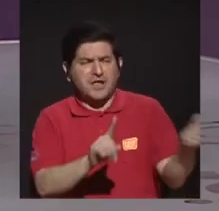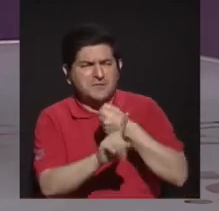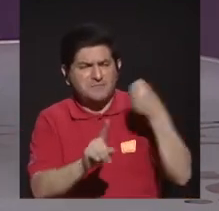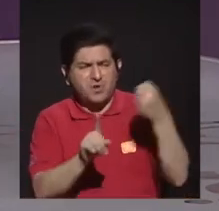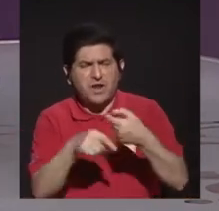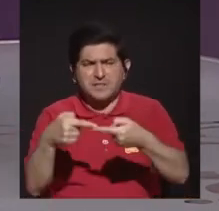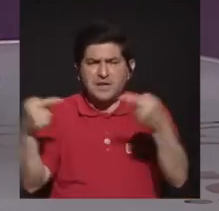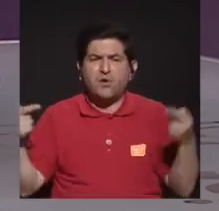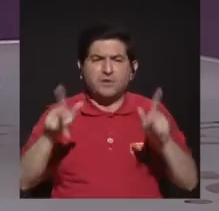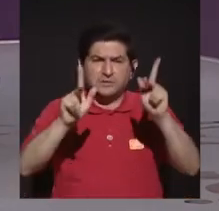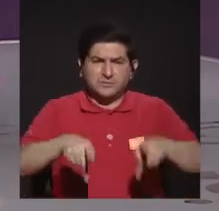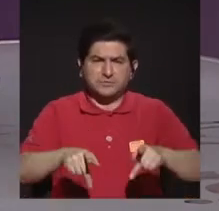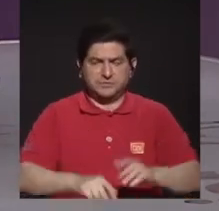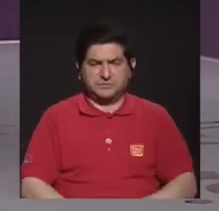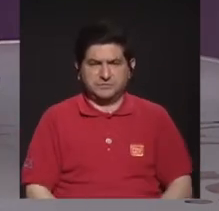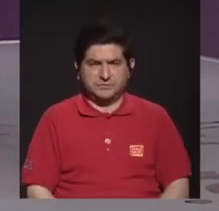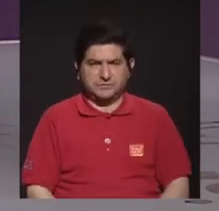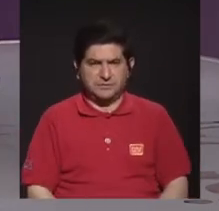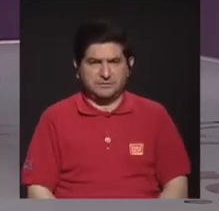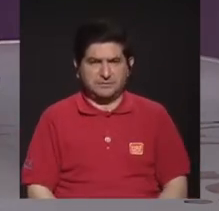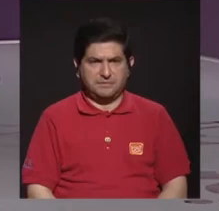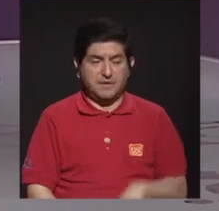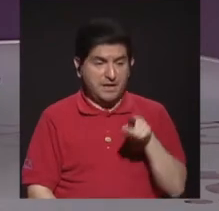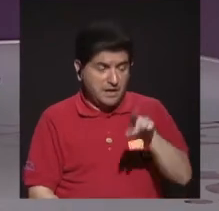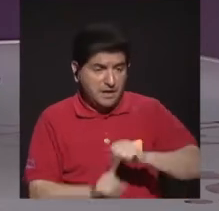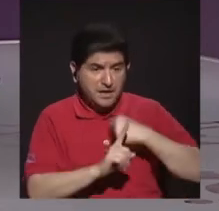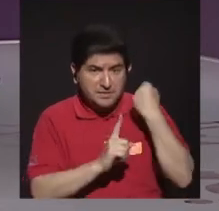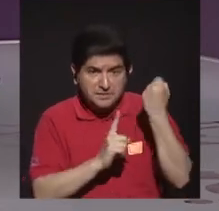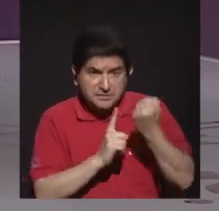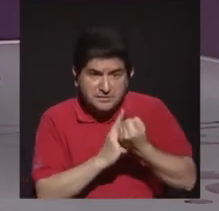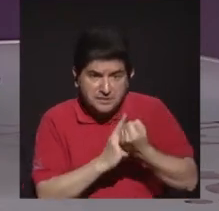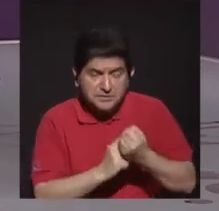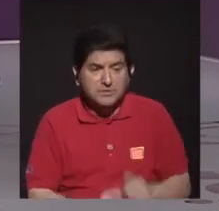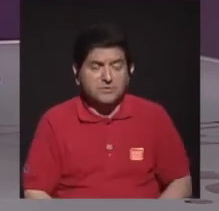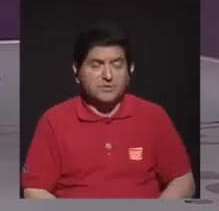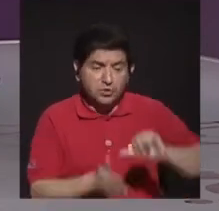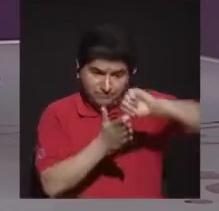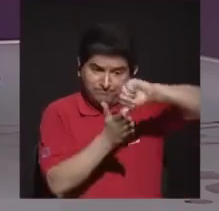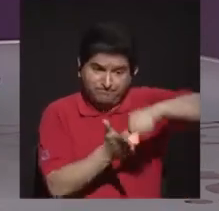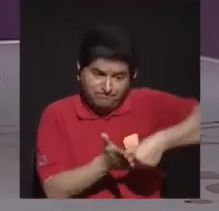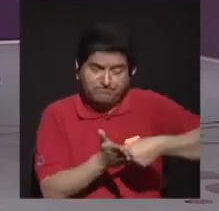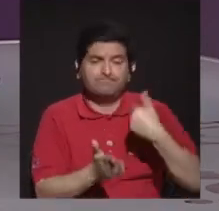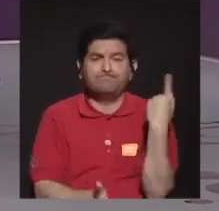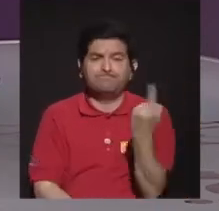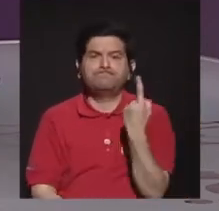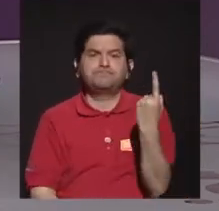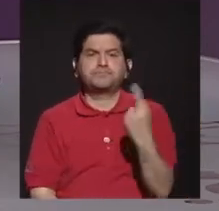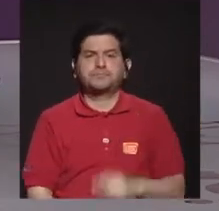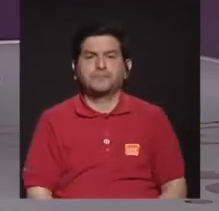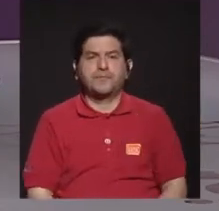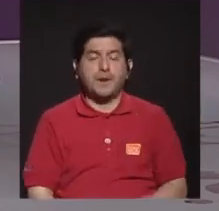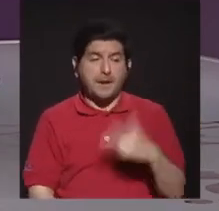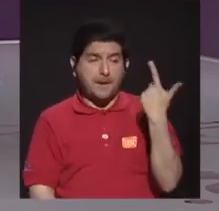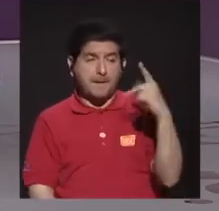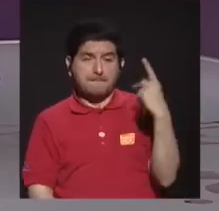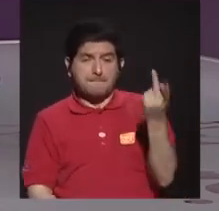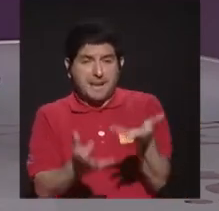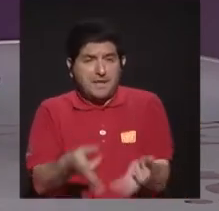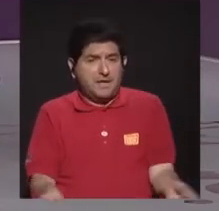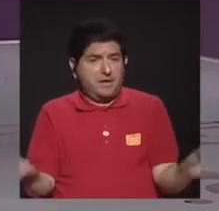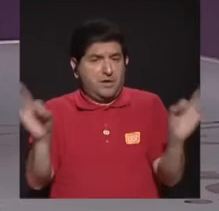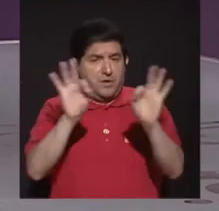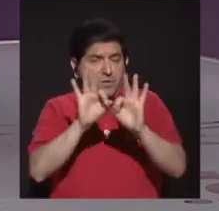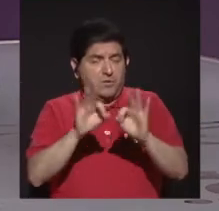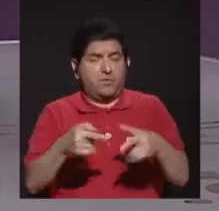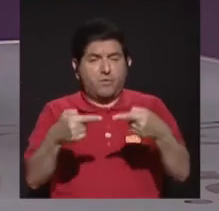personas y que eso es un punto que hay que remarcar siempre, ¿no? que hay un riesgo muy importante para